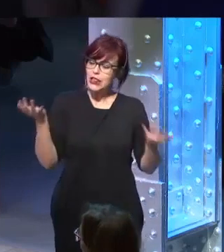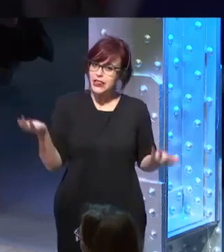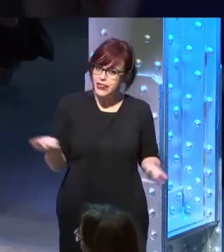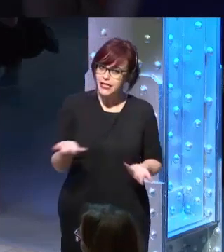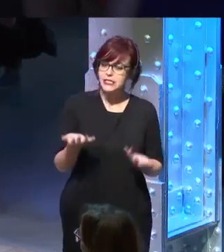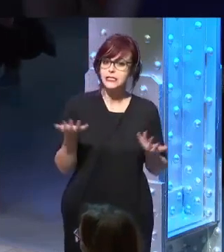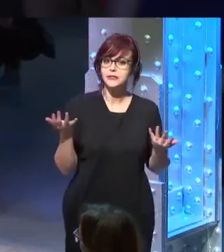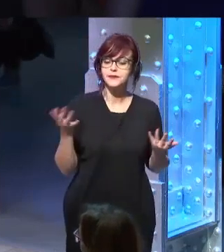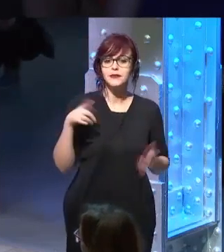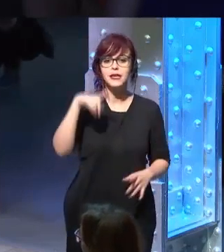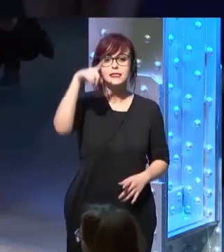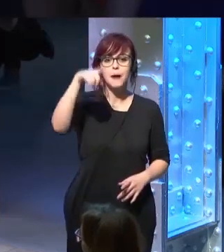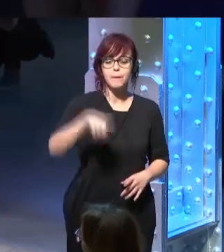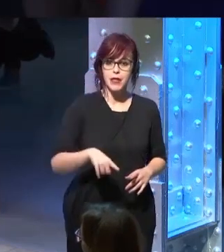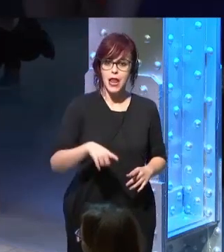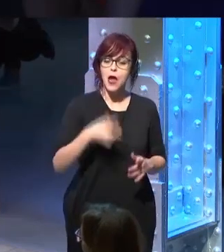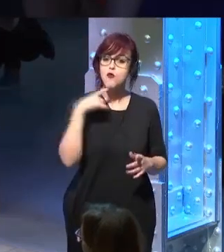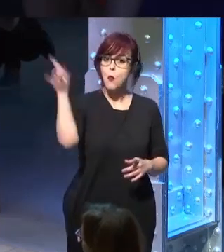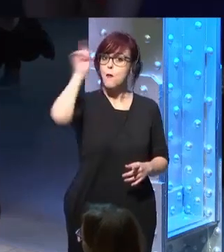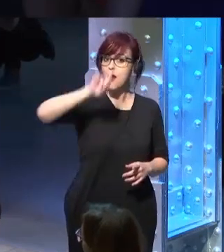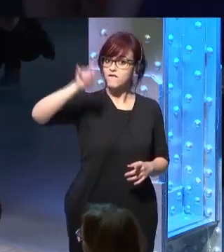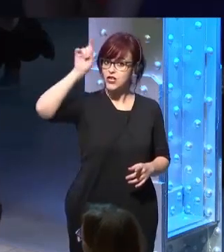hay un profesor